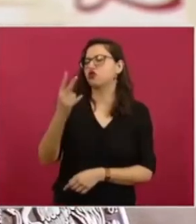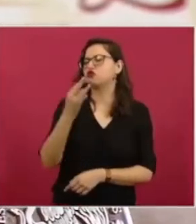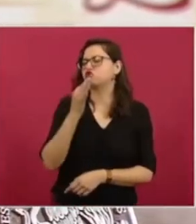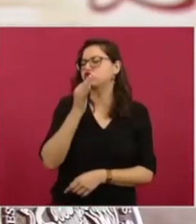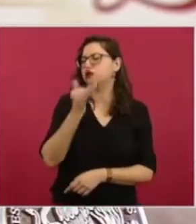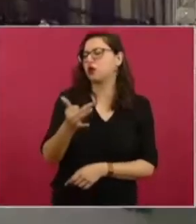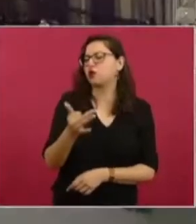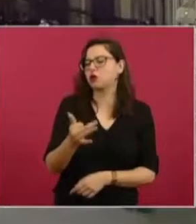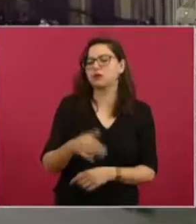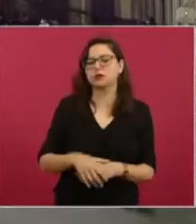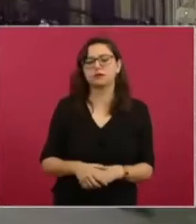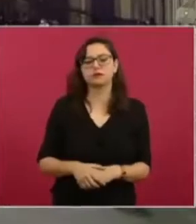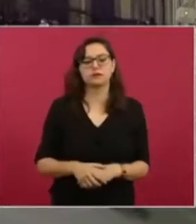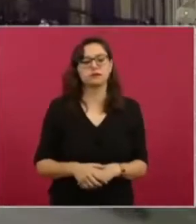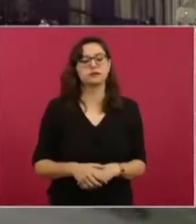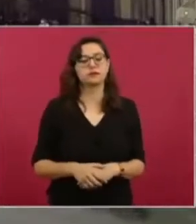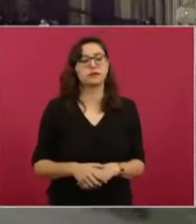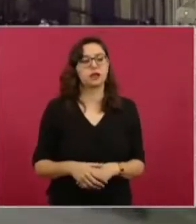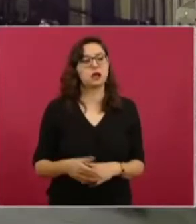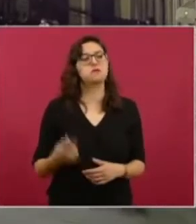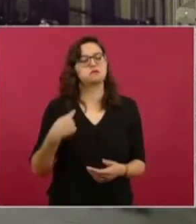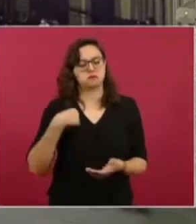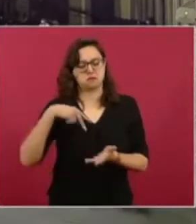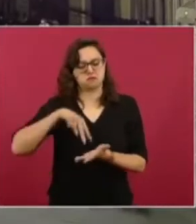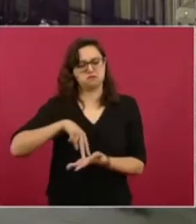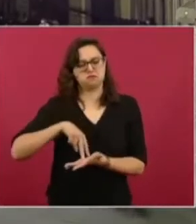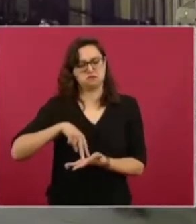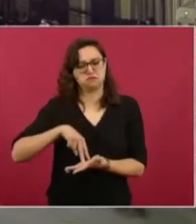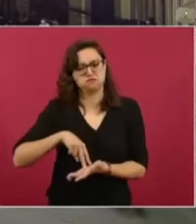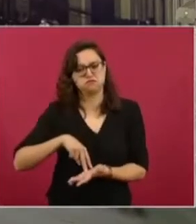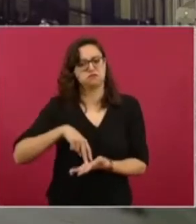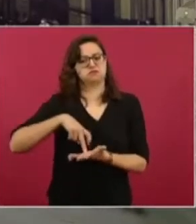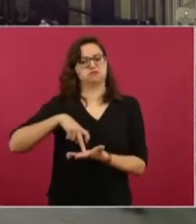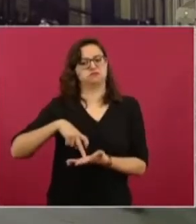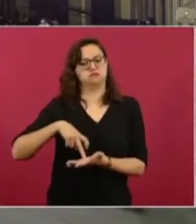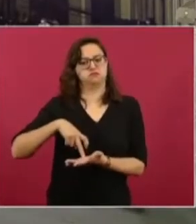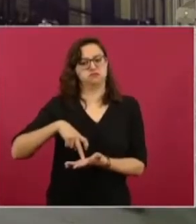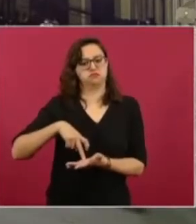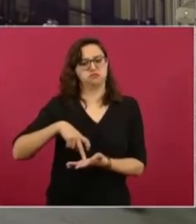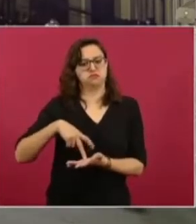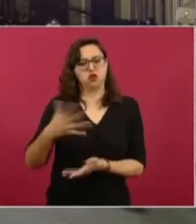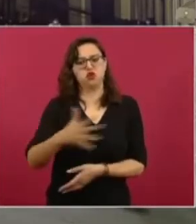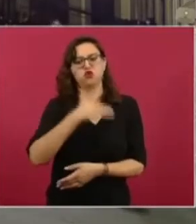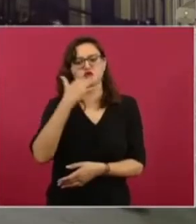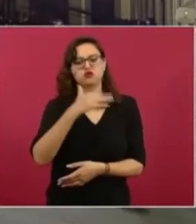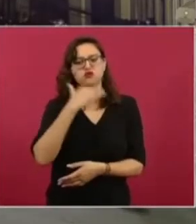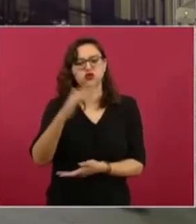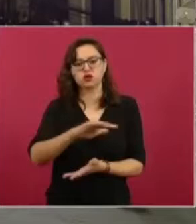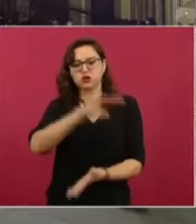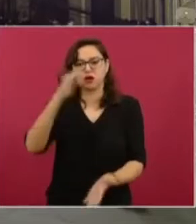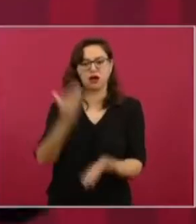decía yo, y parado en un solo pie, decía yo, acabar con la corrupción.